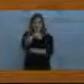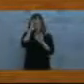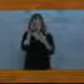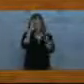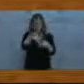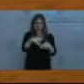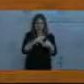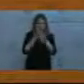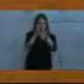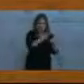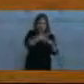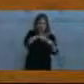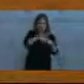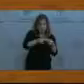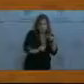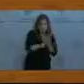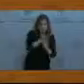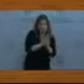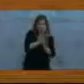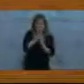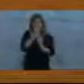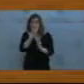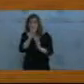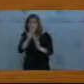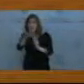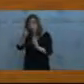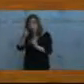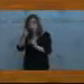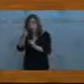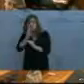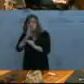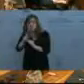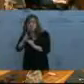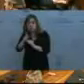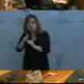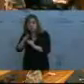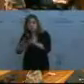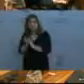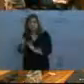cambio, poner el grito en el cielo si se plantea la posibilidad de que se valore energéticamente. Nada más.